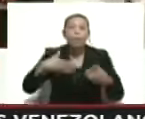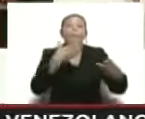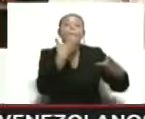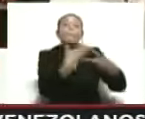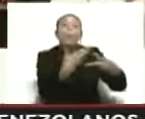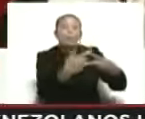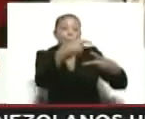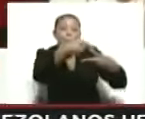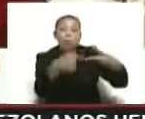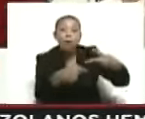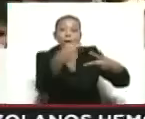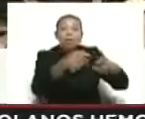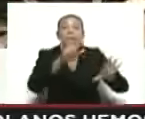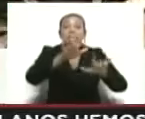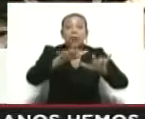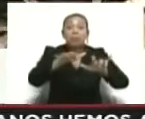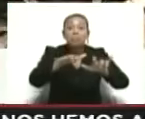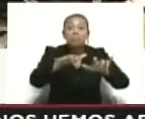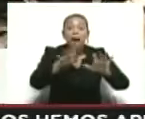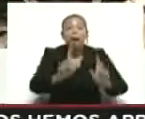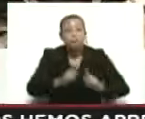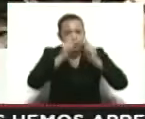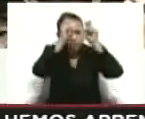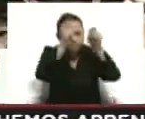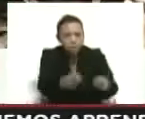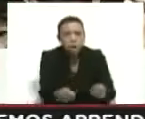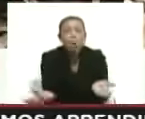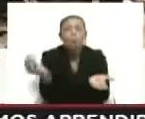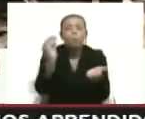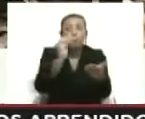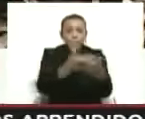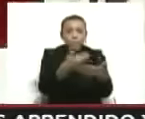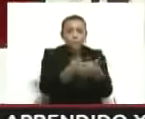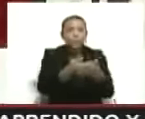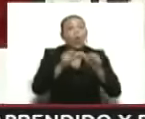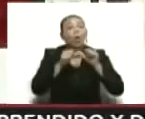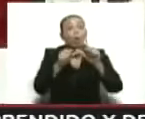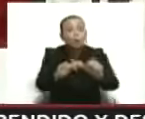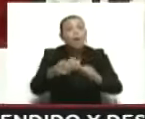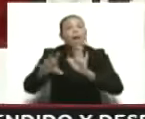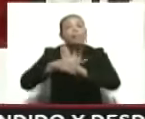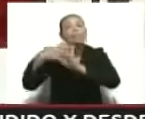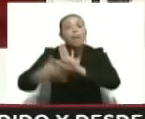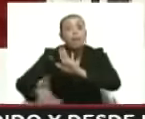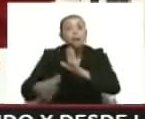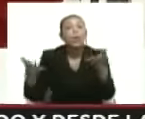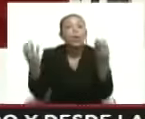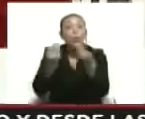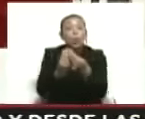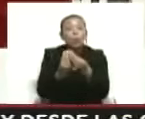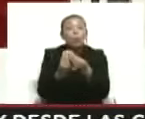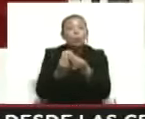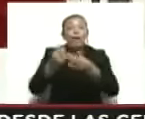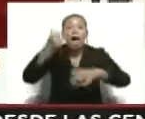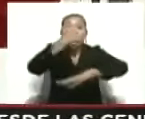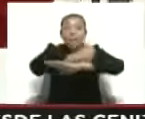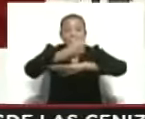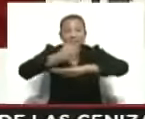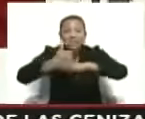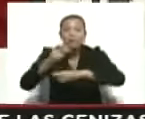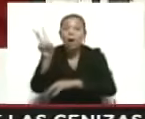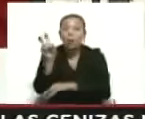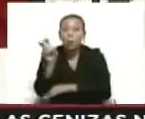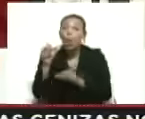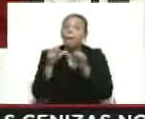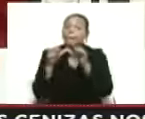propuesta del Bloque de la Patria es a ratificarlos para que continúen garantizando junto a nuestra Junta Directiva